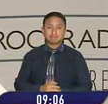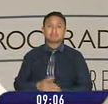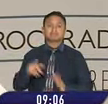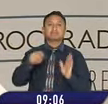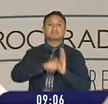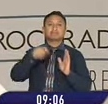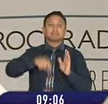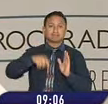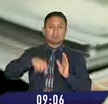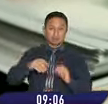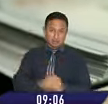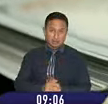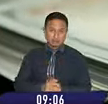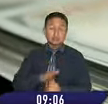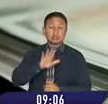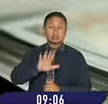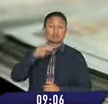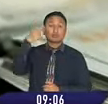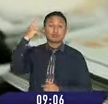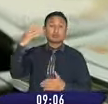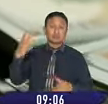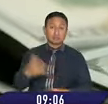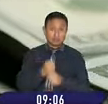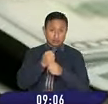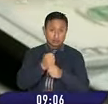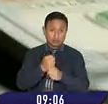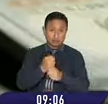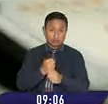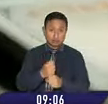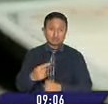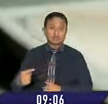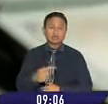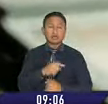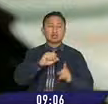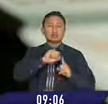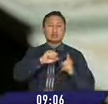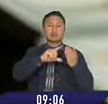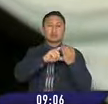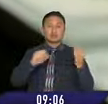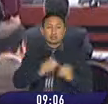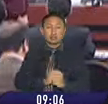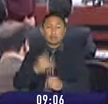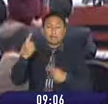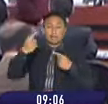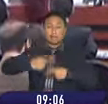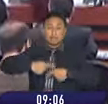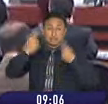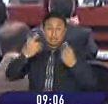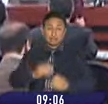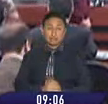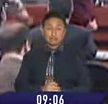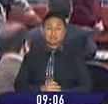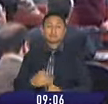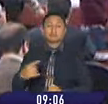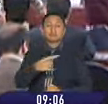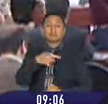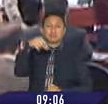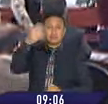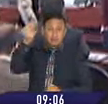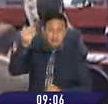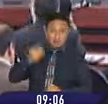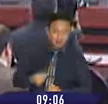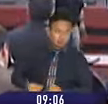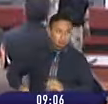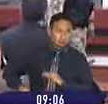Procuraduría pretende recuperar $5 millones que se detectó en el sistema financiero panameño. por supuesto lavado de activos de